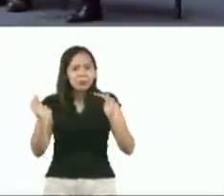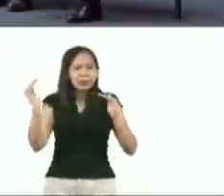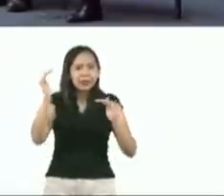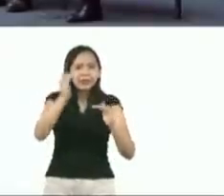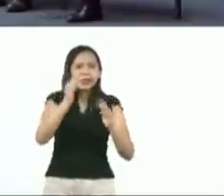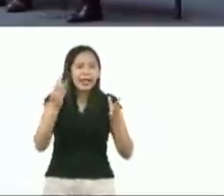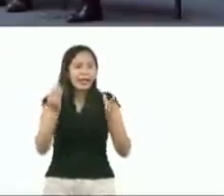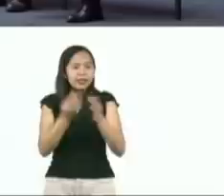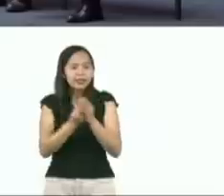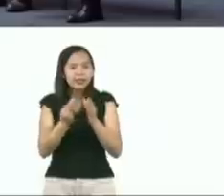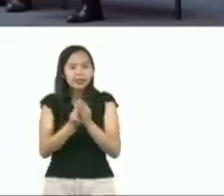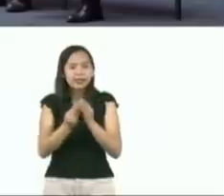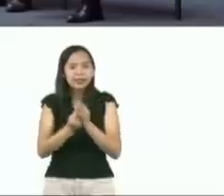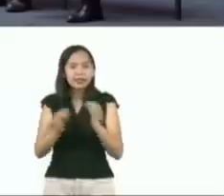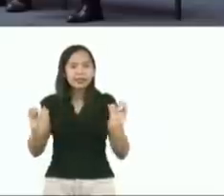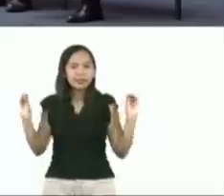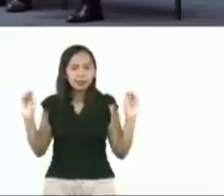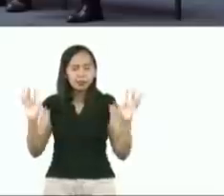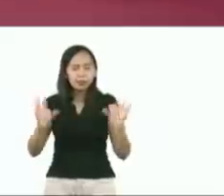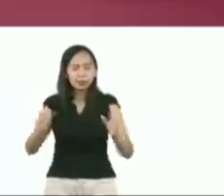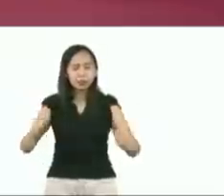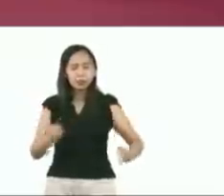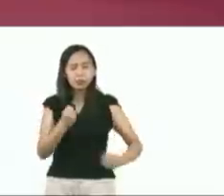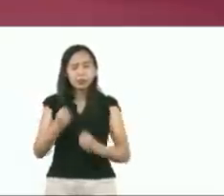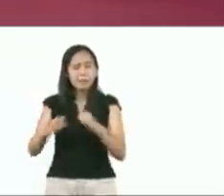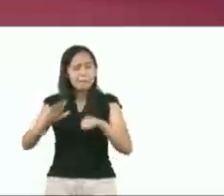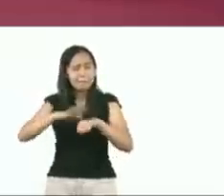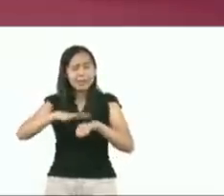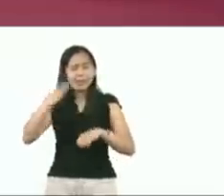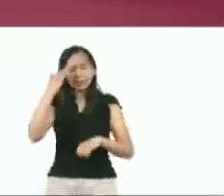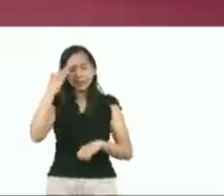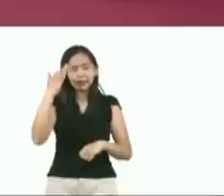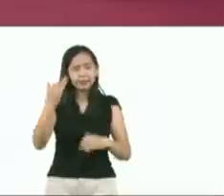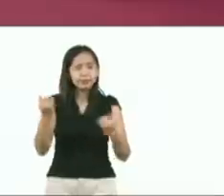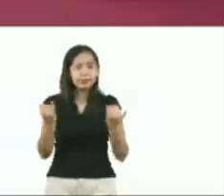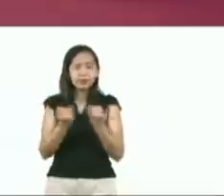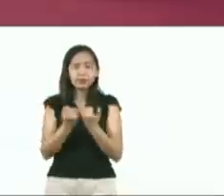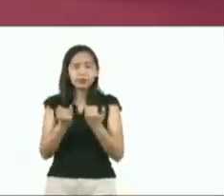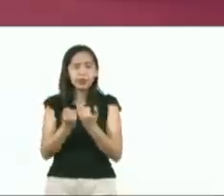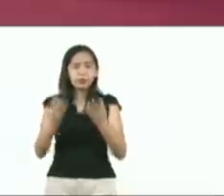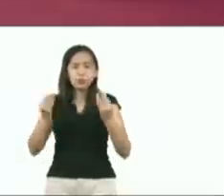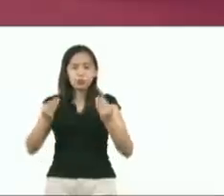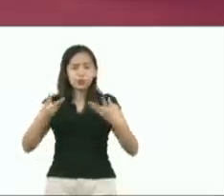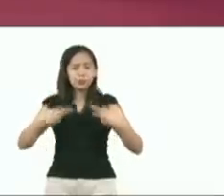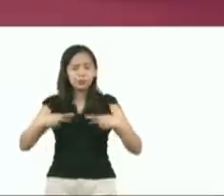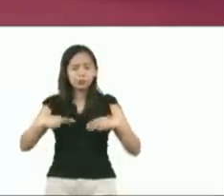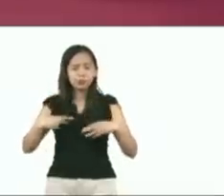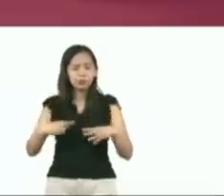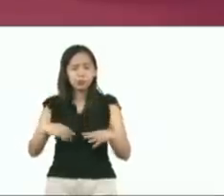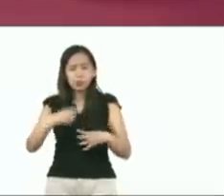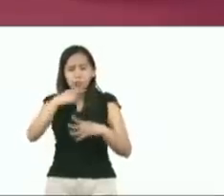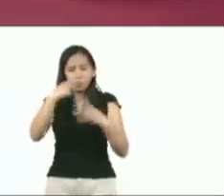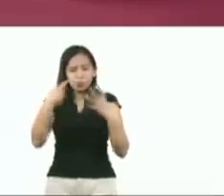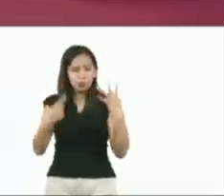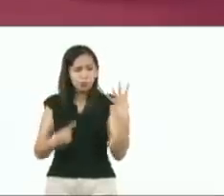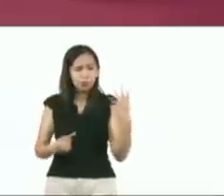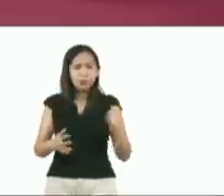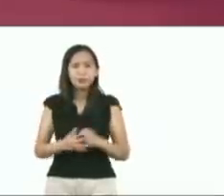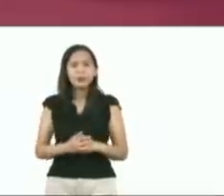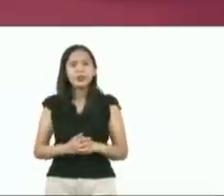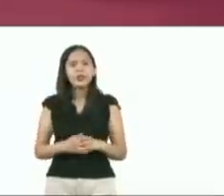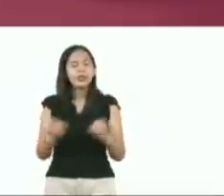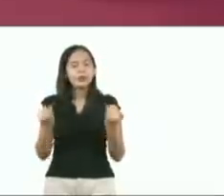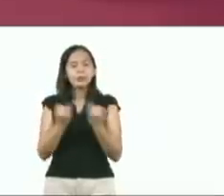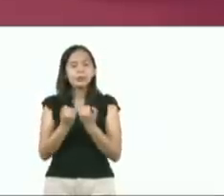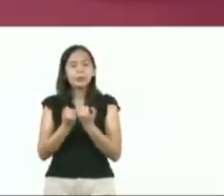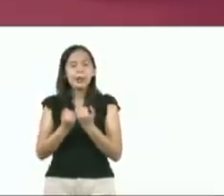más tiempo que se haya hecho en cualquier lugar del mundo y, como bien se dijo aquí, que sea imposible de